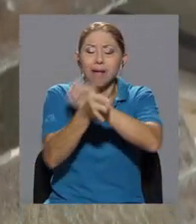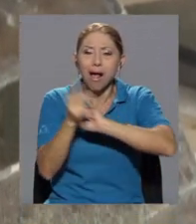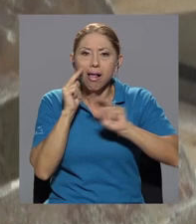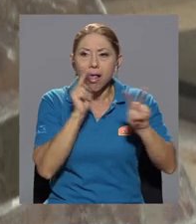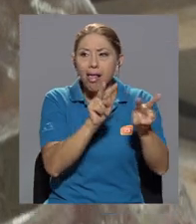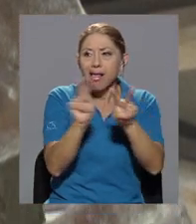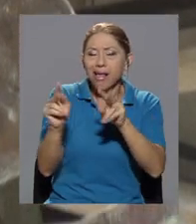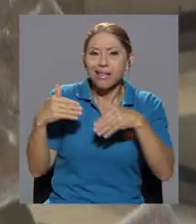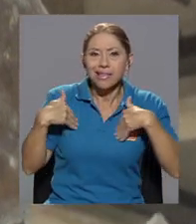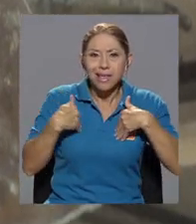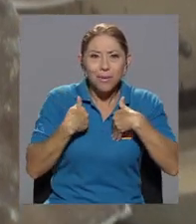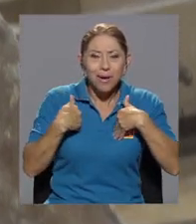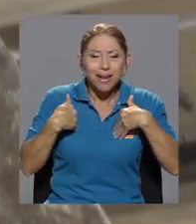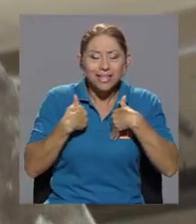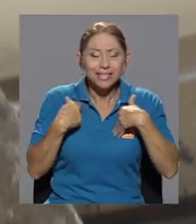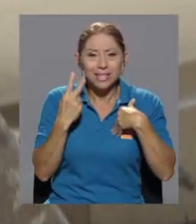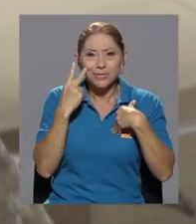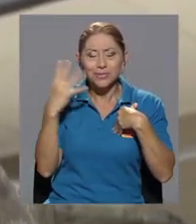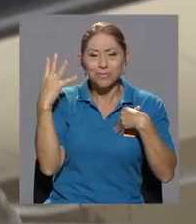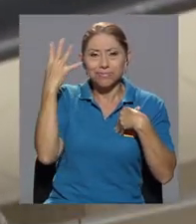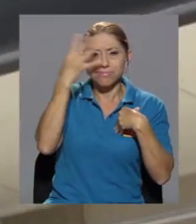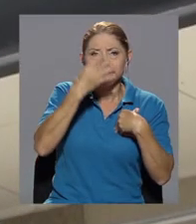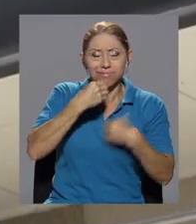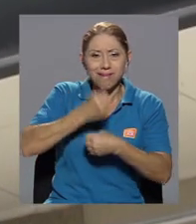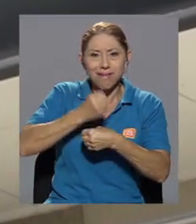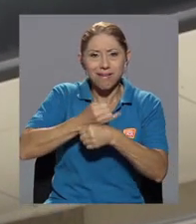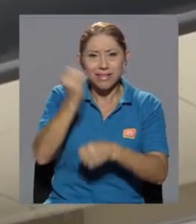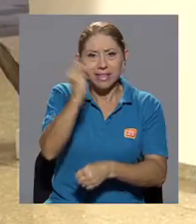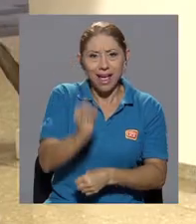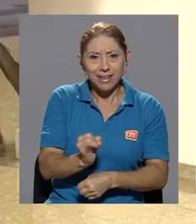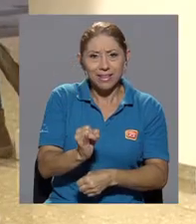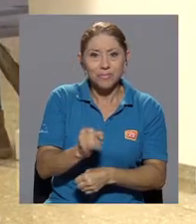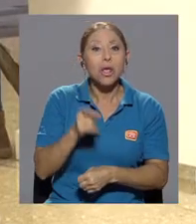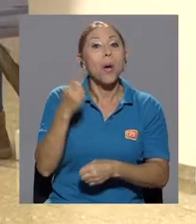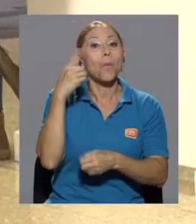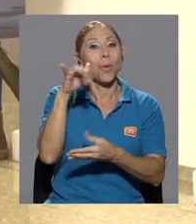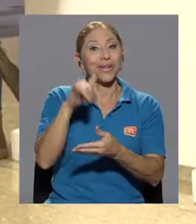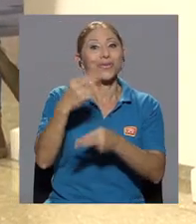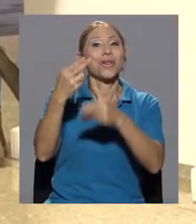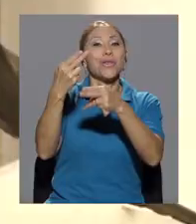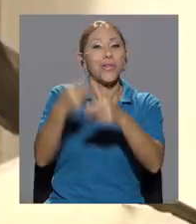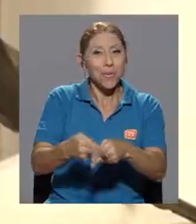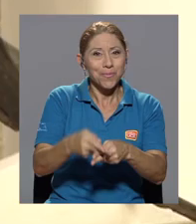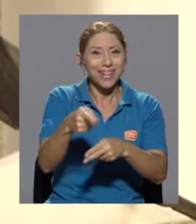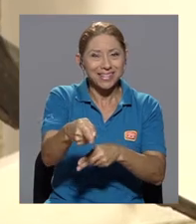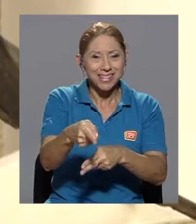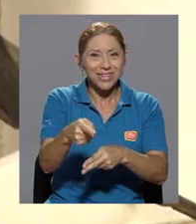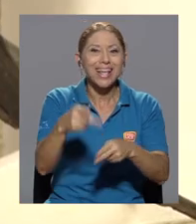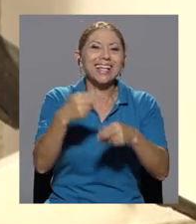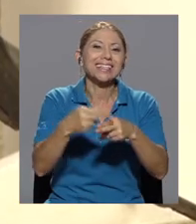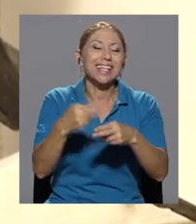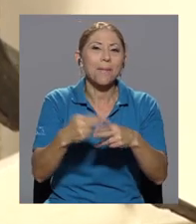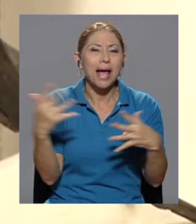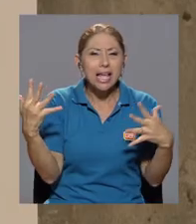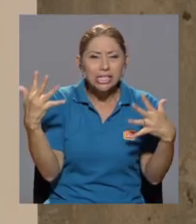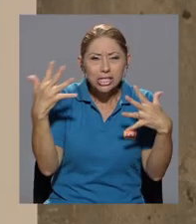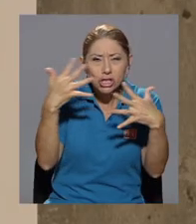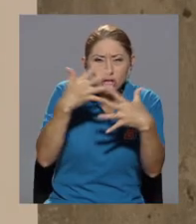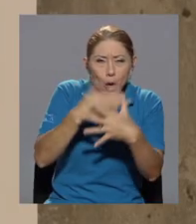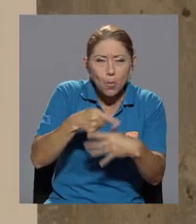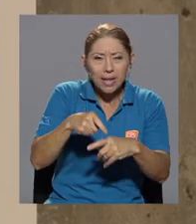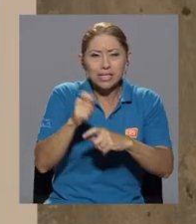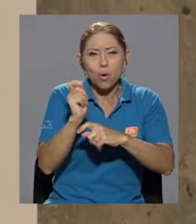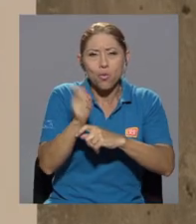animalísticas y transformarse en llamativas obras de arte. De allí el nombre de la exposición, Sombra de una Forja.